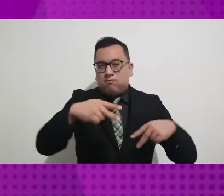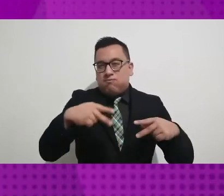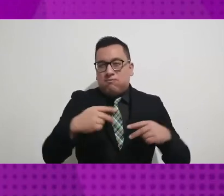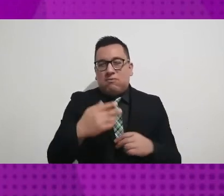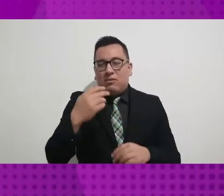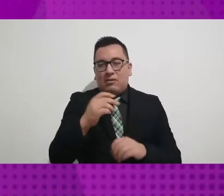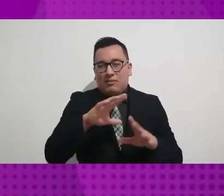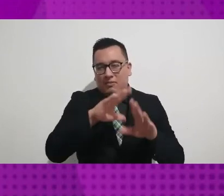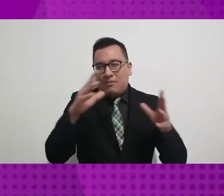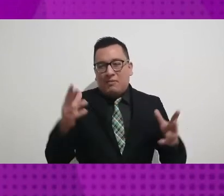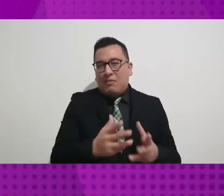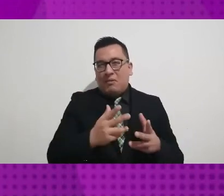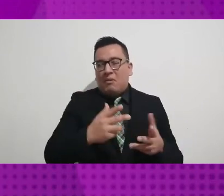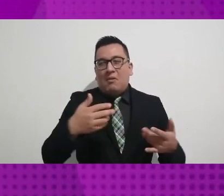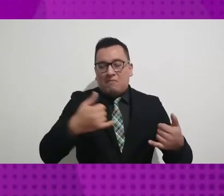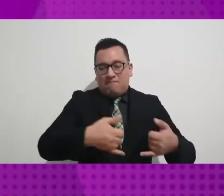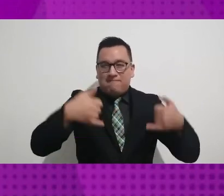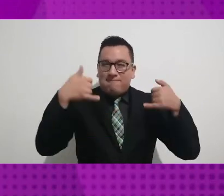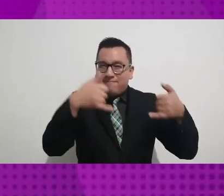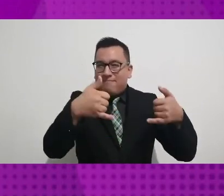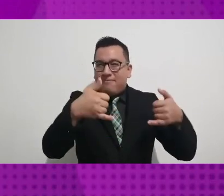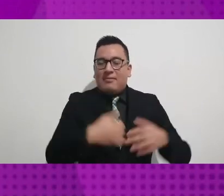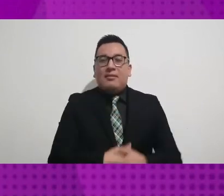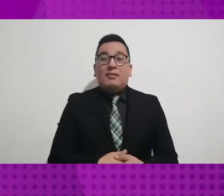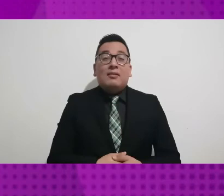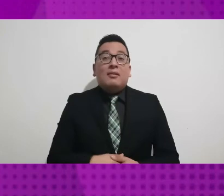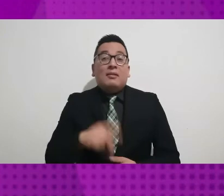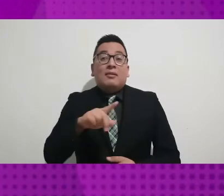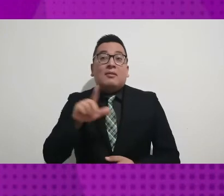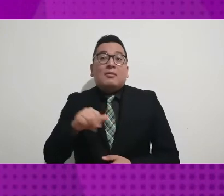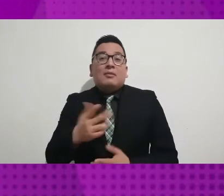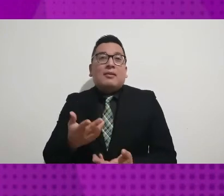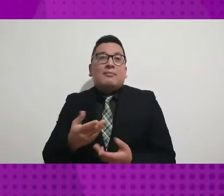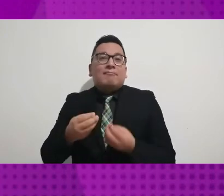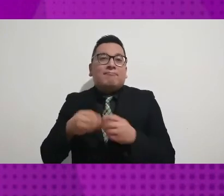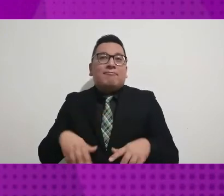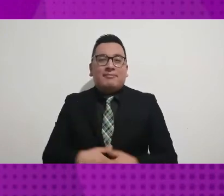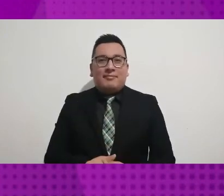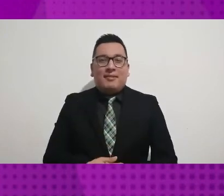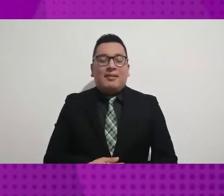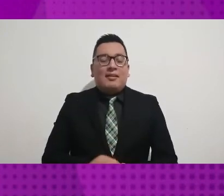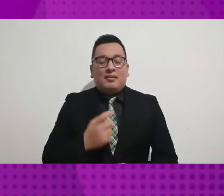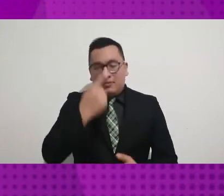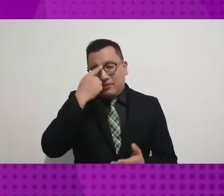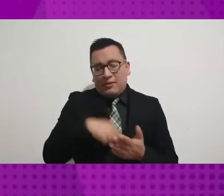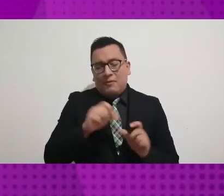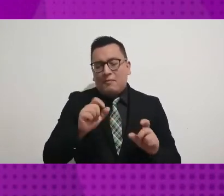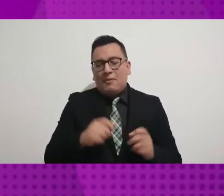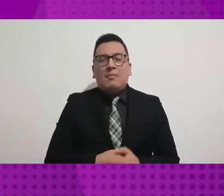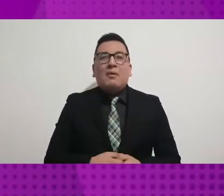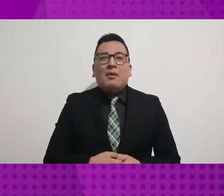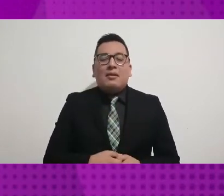torneo terminan siendo eso, campeones del mundo, y en la edición no pasan de la primera ronda. Yo creo que las